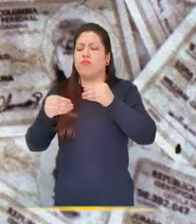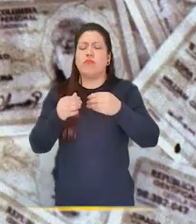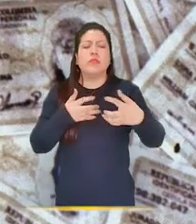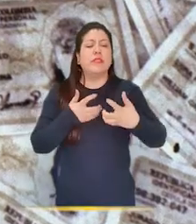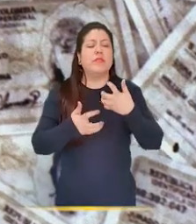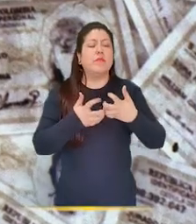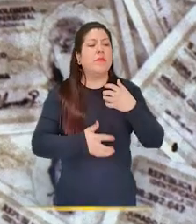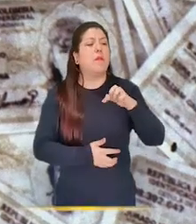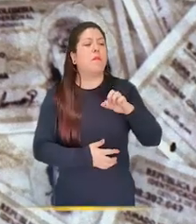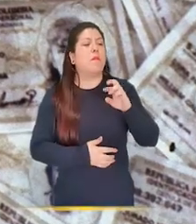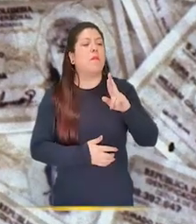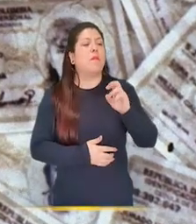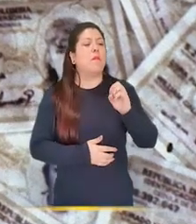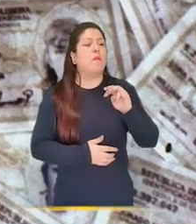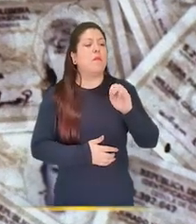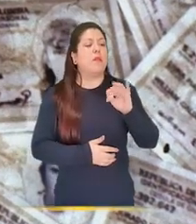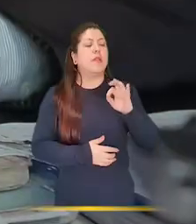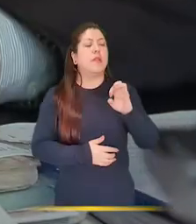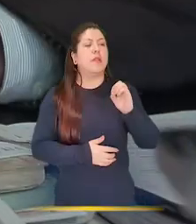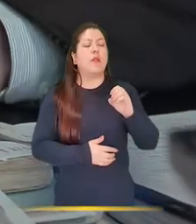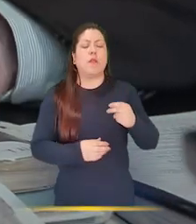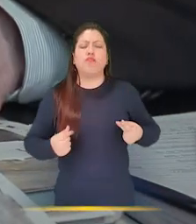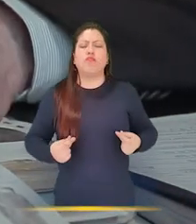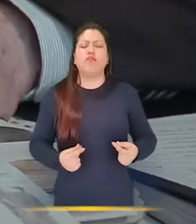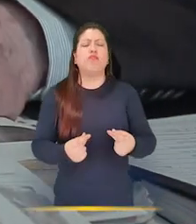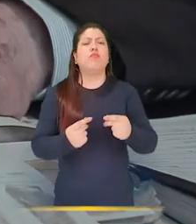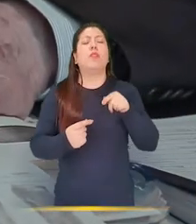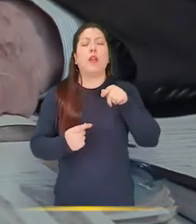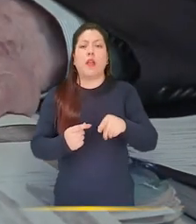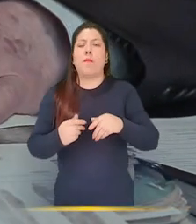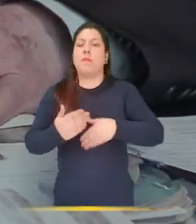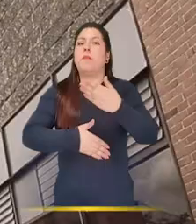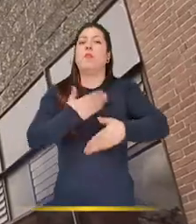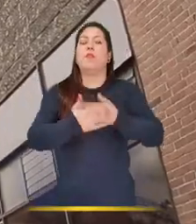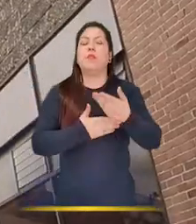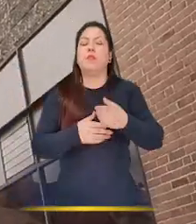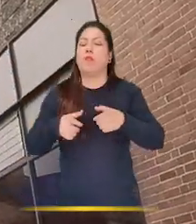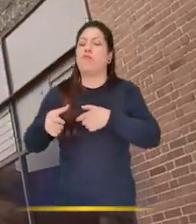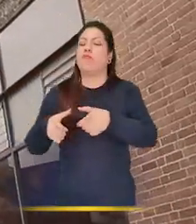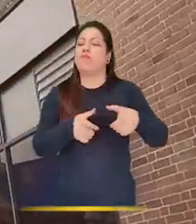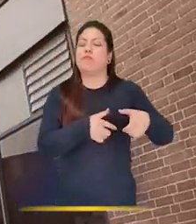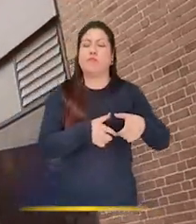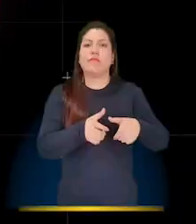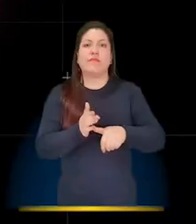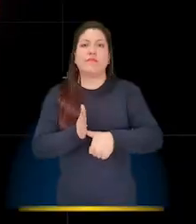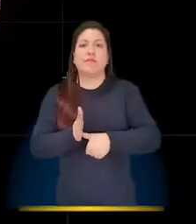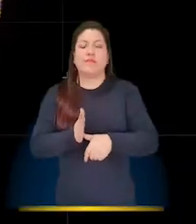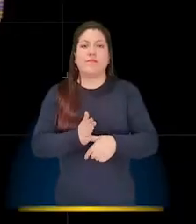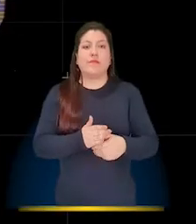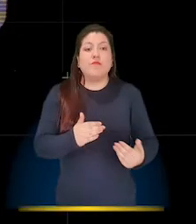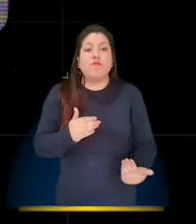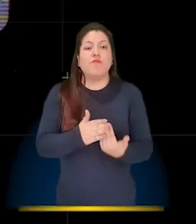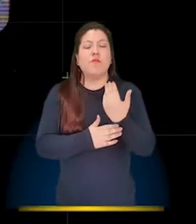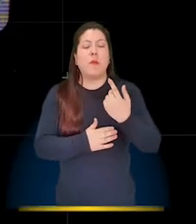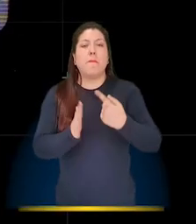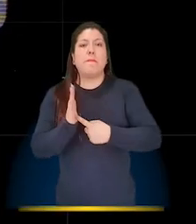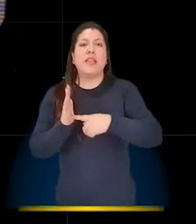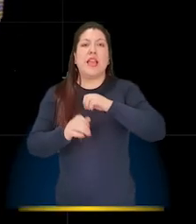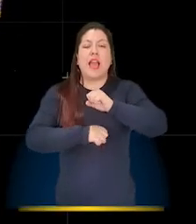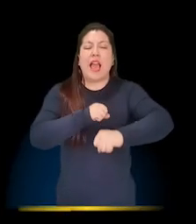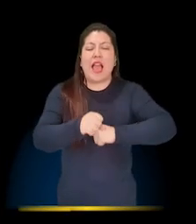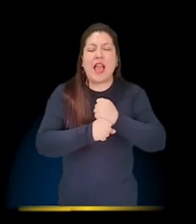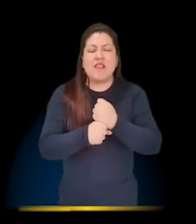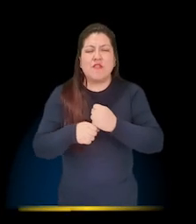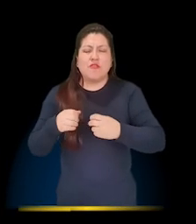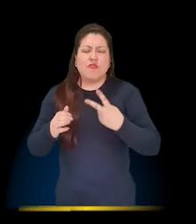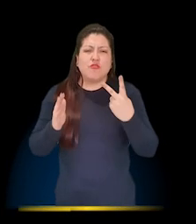acetato por medio del sistema Prometeo, cambio que aceleró el proceso de modernización de la identificación. Entrando al nuevo milenio,